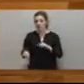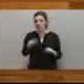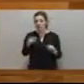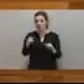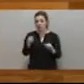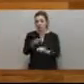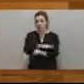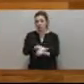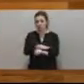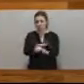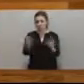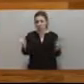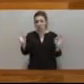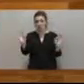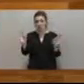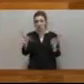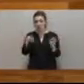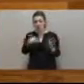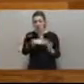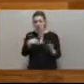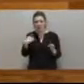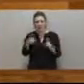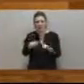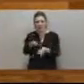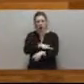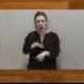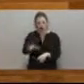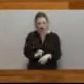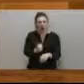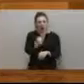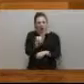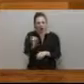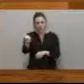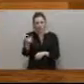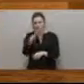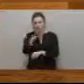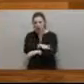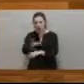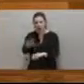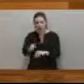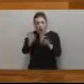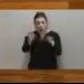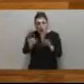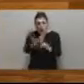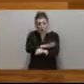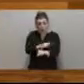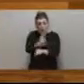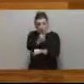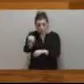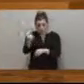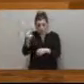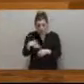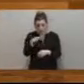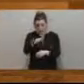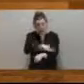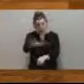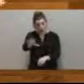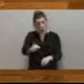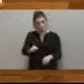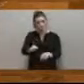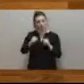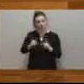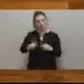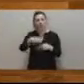de gobierno. Se empeñan en gobernar, andan buscando apoyos para gobernar. Y una vez que obtienen los apoyos para gobernar,